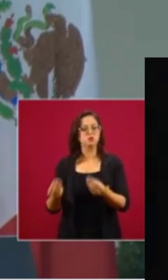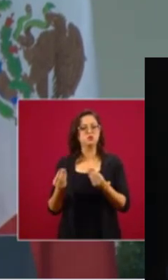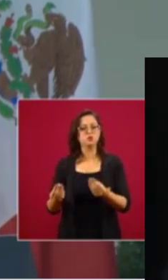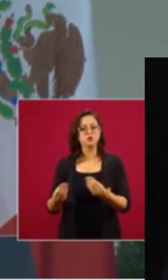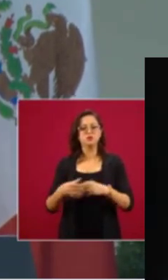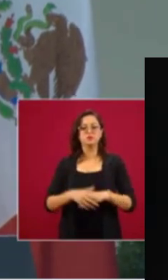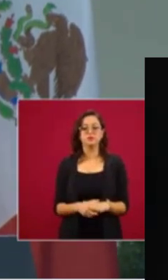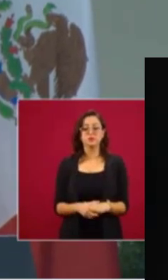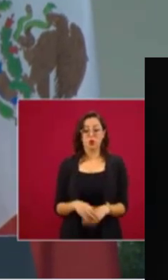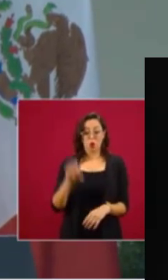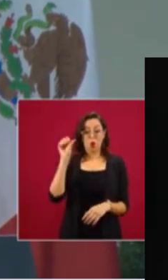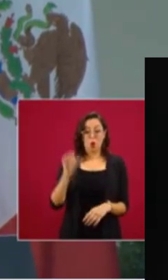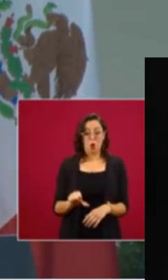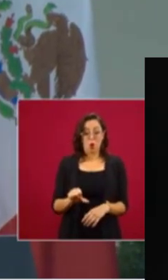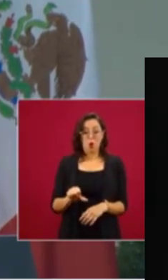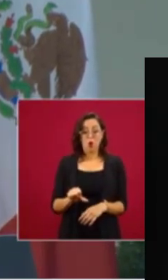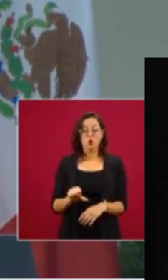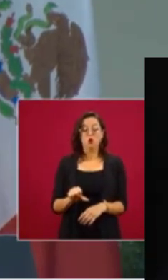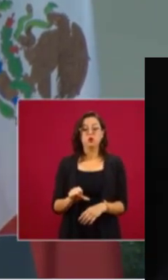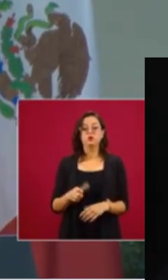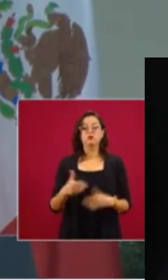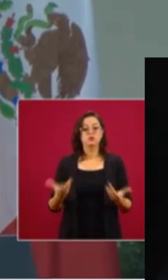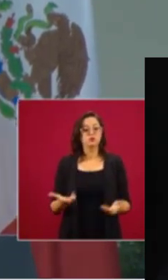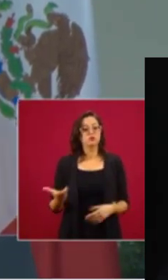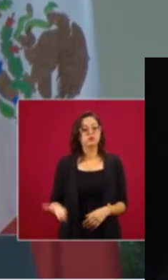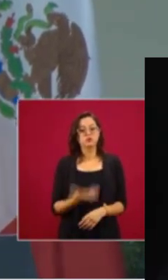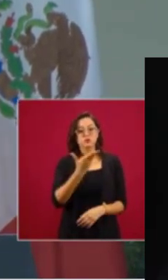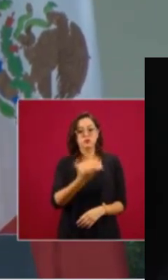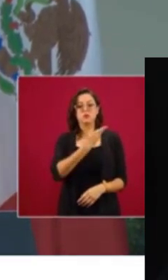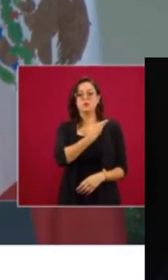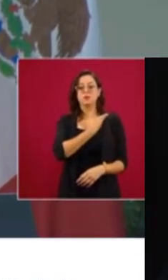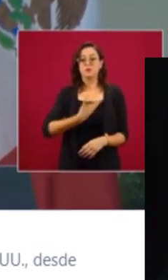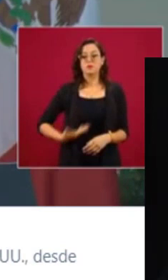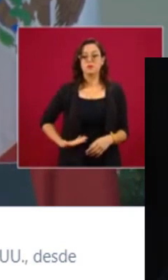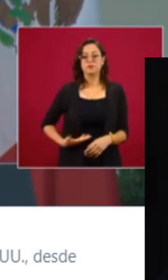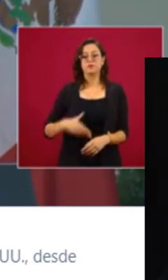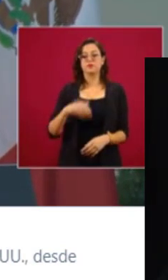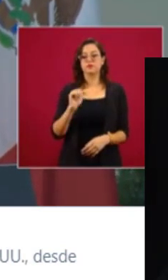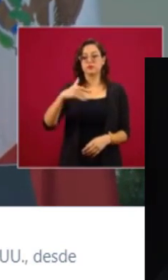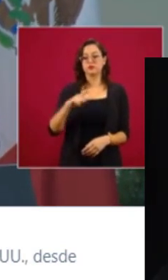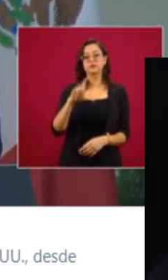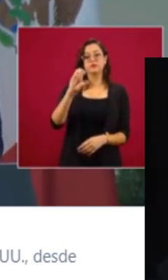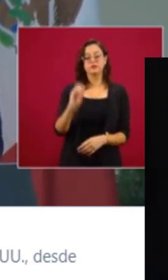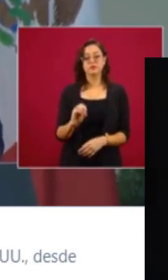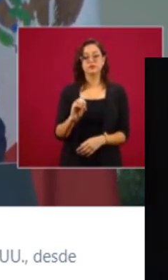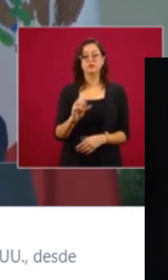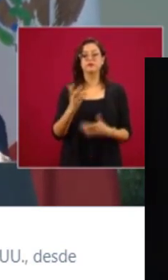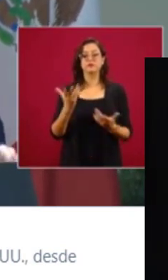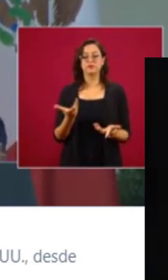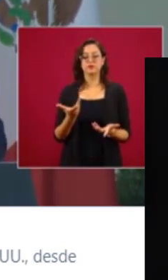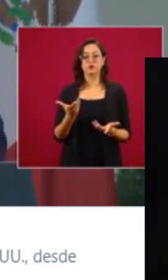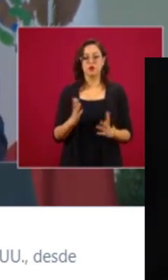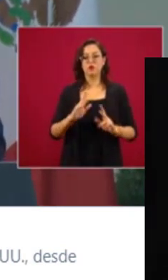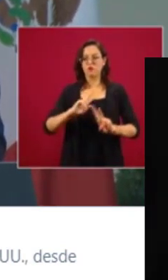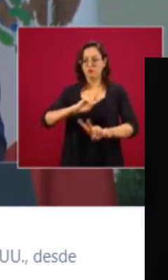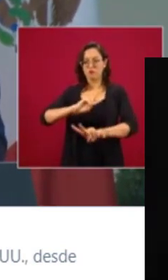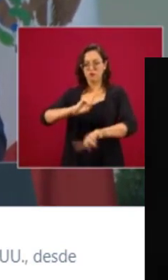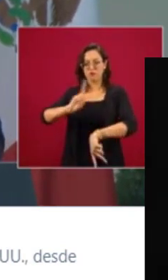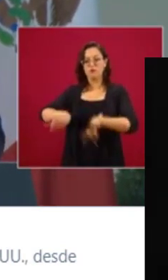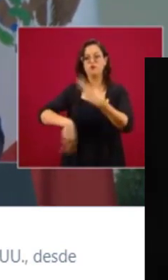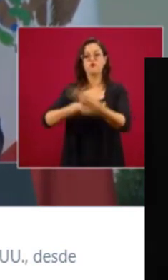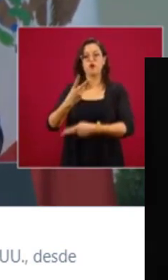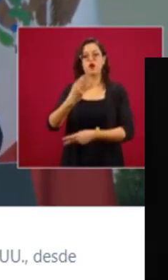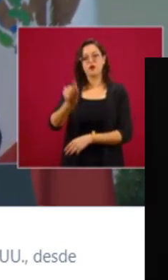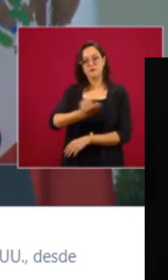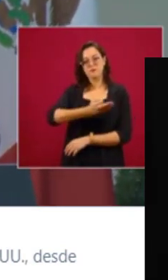que esta mañana el señor presidente López Obrador colocó una corona